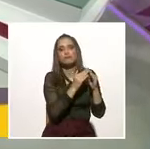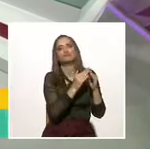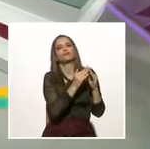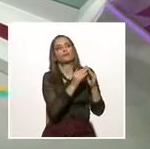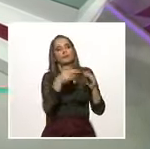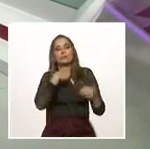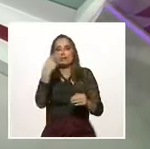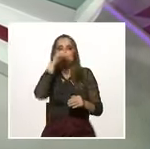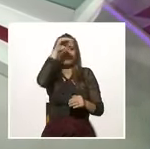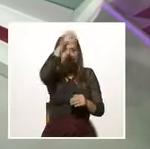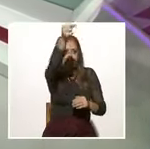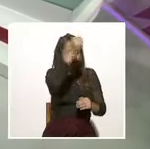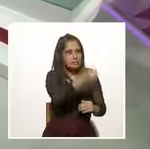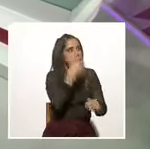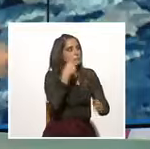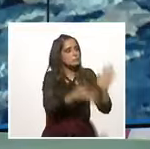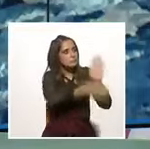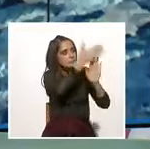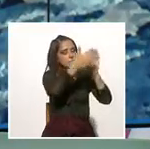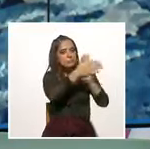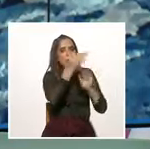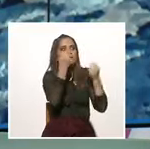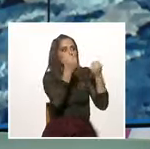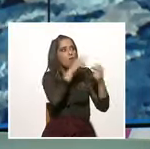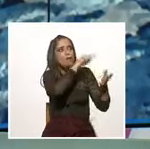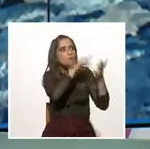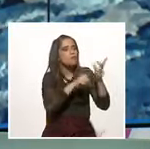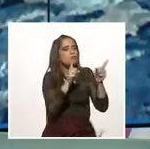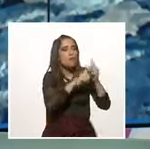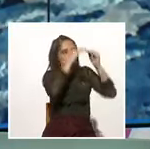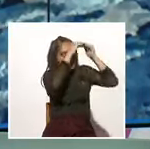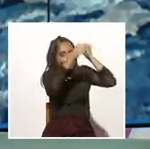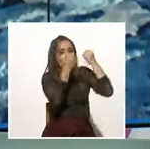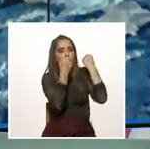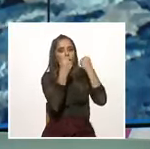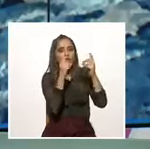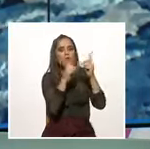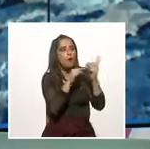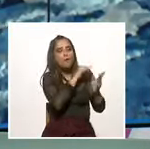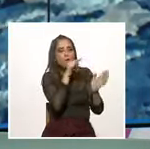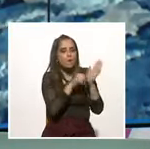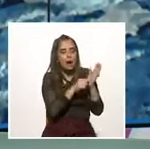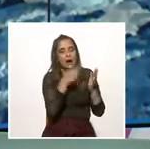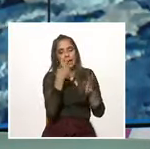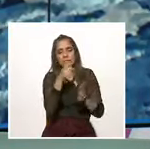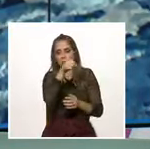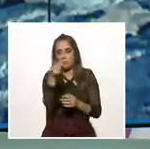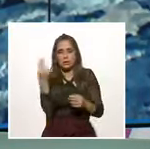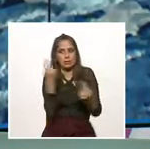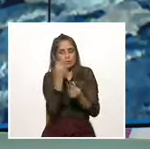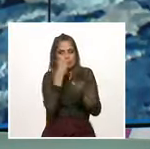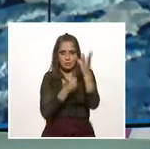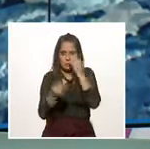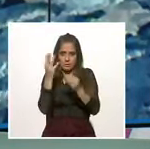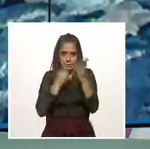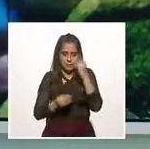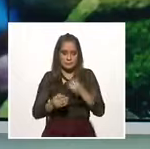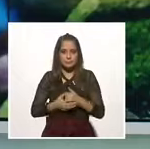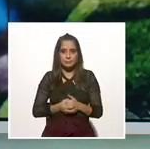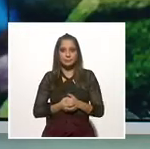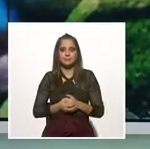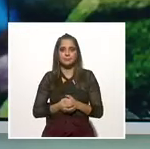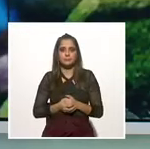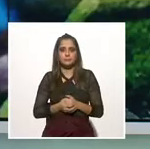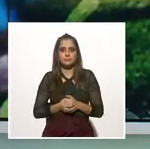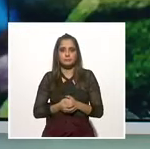mucho más resistente en otro lugar donde no tenga la misma vulnerabilidad. Pero eso solamente involucrarse. Y una cosa muy importante que dijimos hace